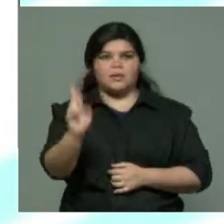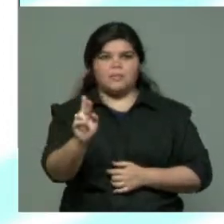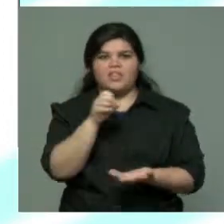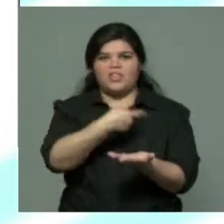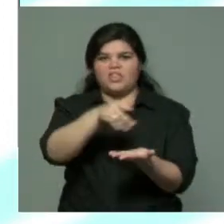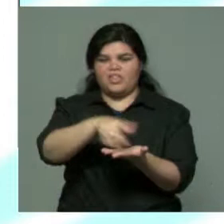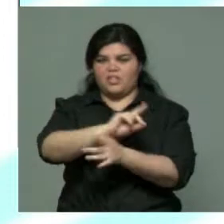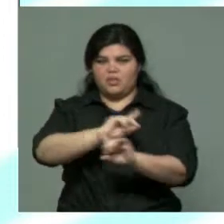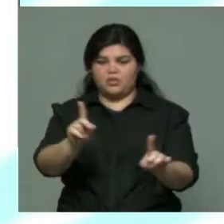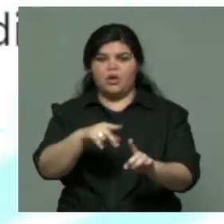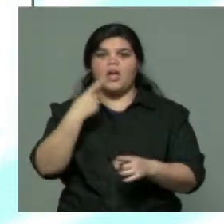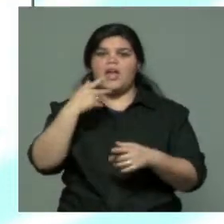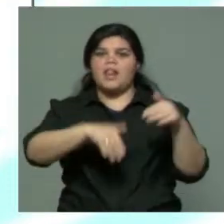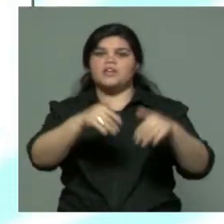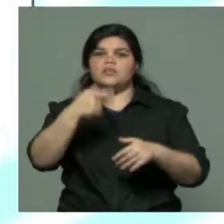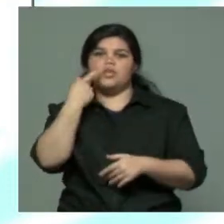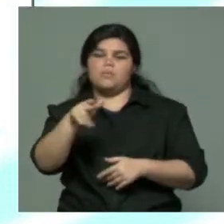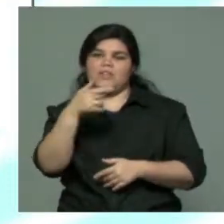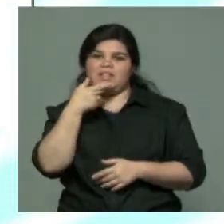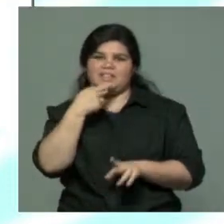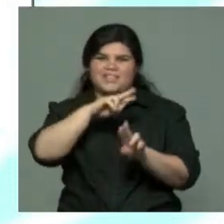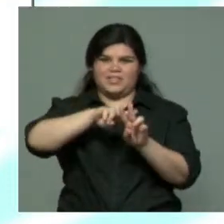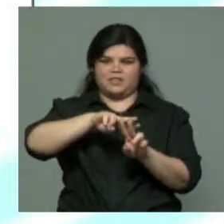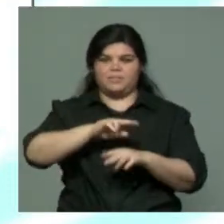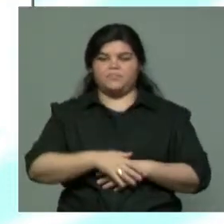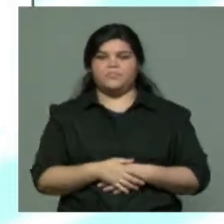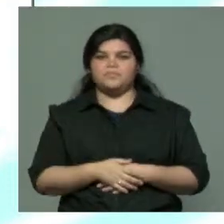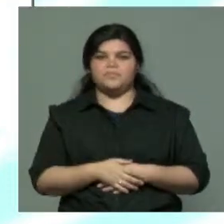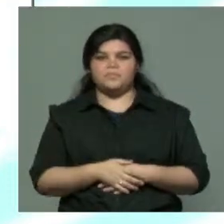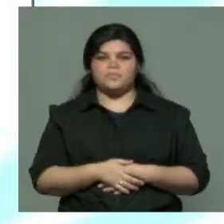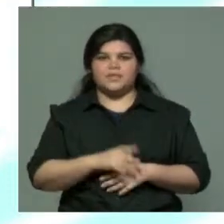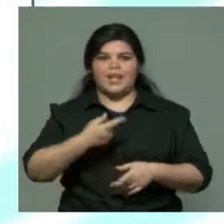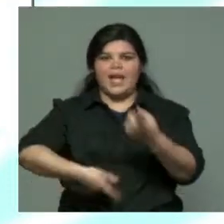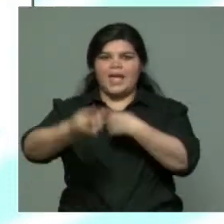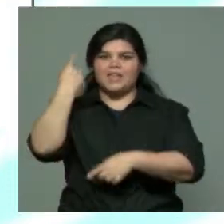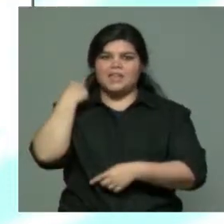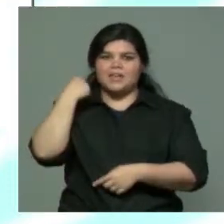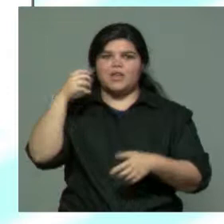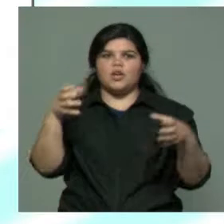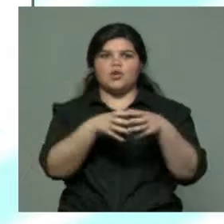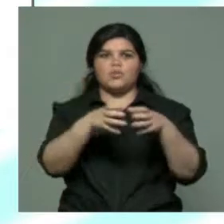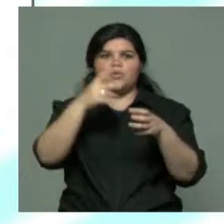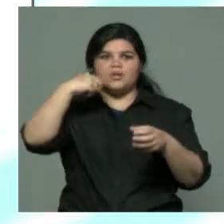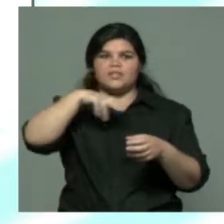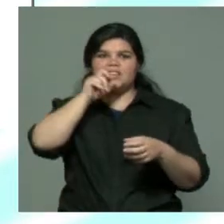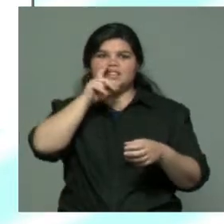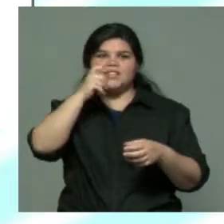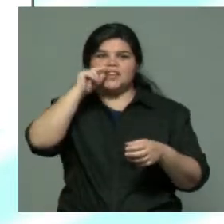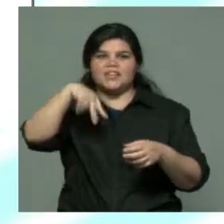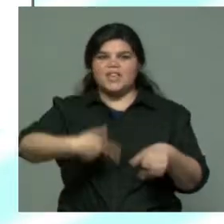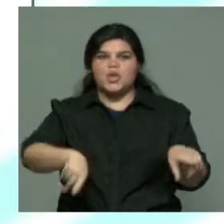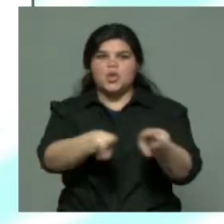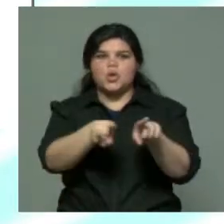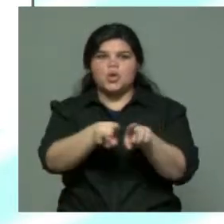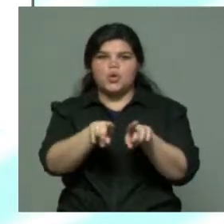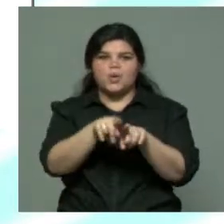desprecio. Elecciones 2017. Ayer el partido intransigente fue como Islandia entrando al Mundial más o menos. Pone, bueno, bien,